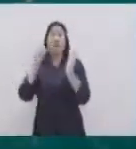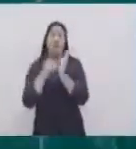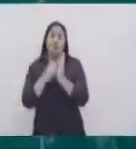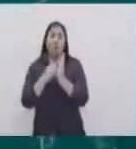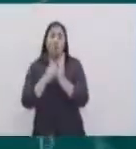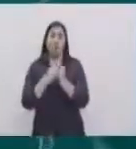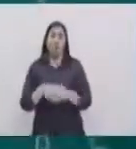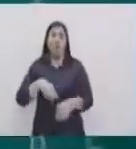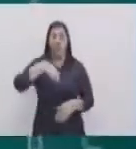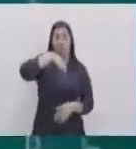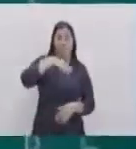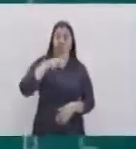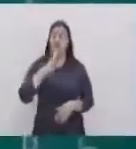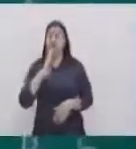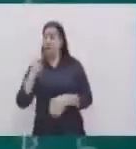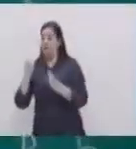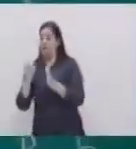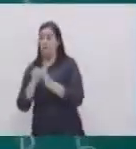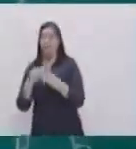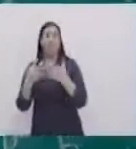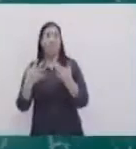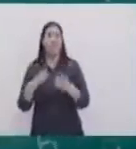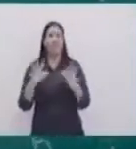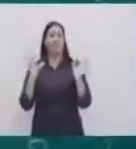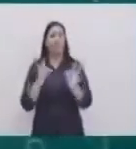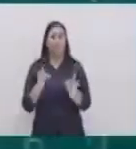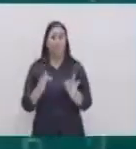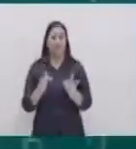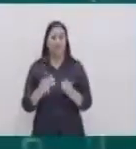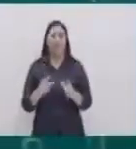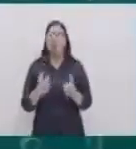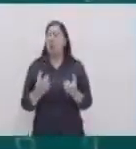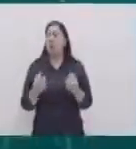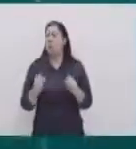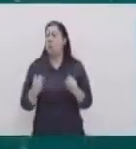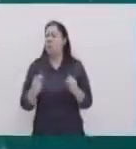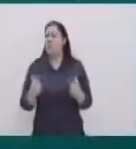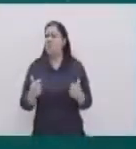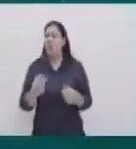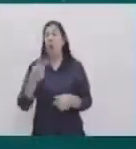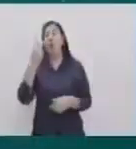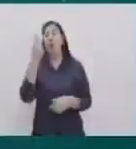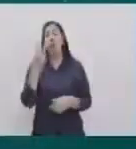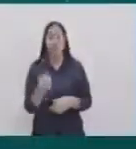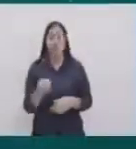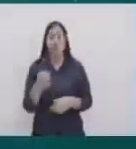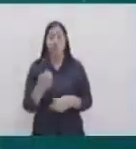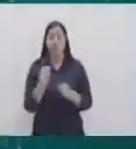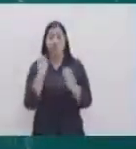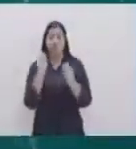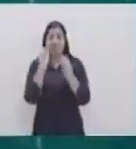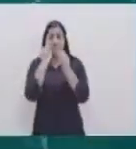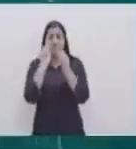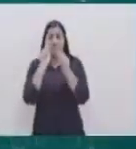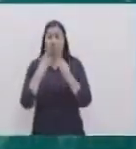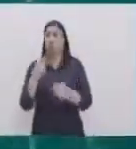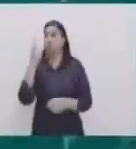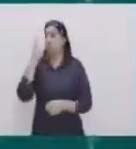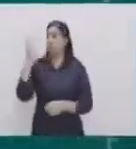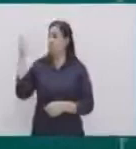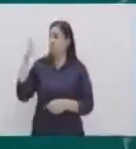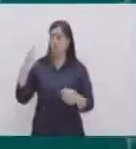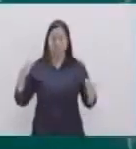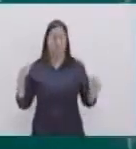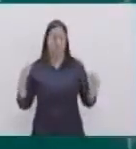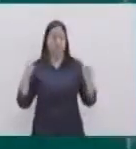Y ahora sí vamos a poder armar nuestro triángulo isósceles. Lo que vamos a hacer es, de nuevo me voy a ir acá, a ese punto donde se